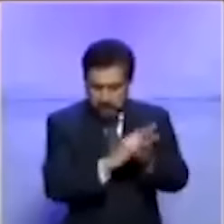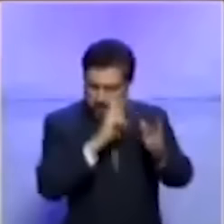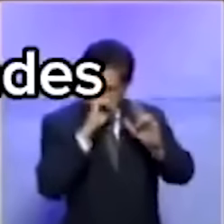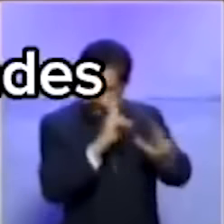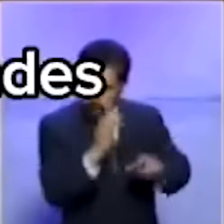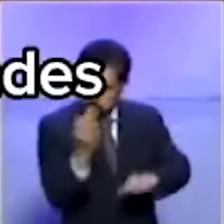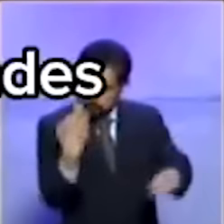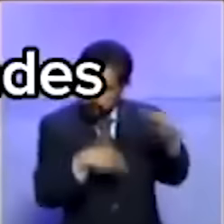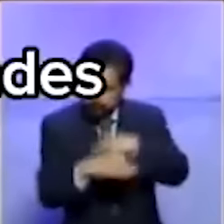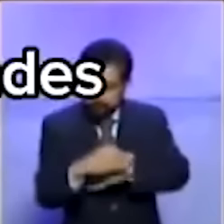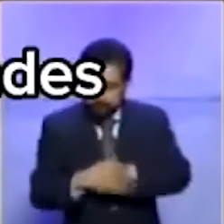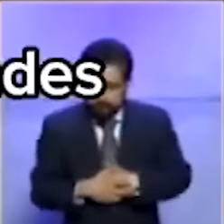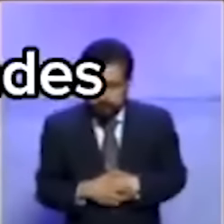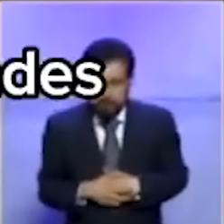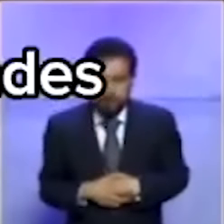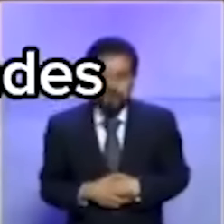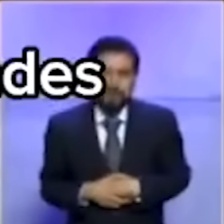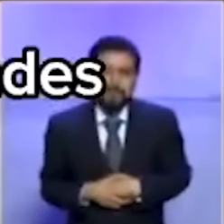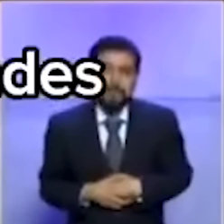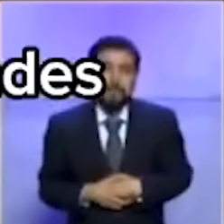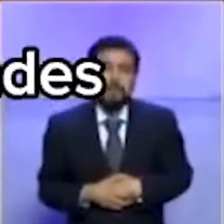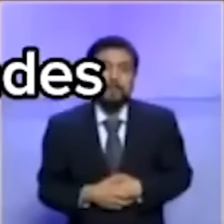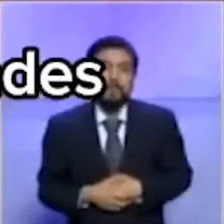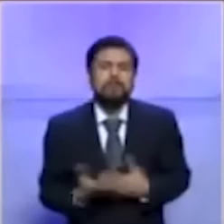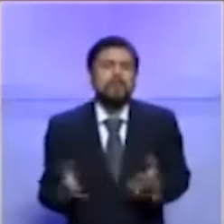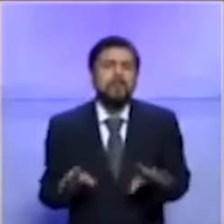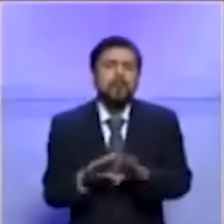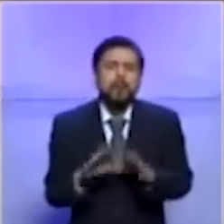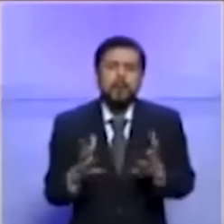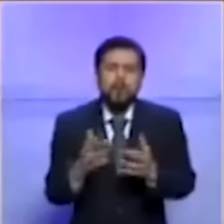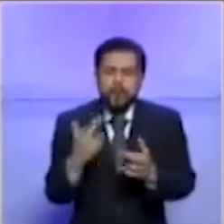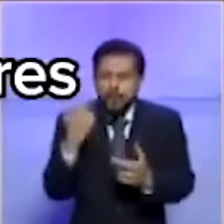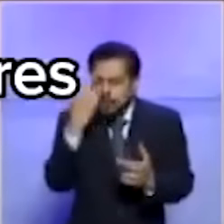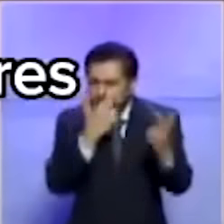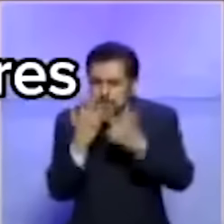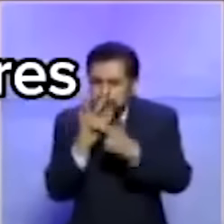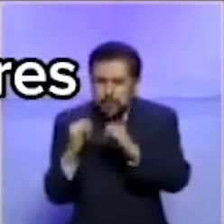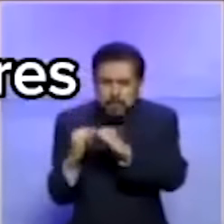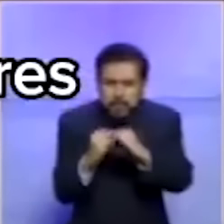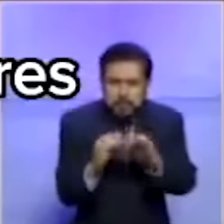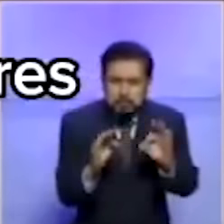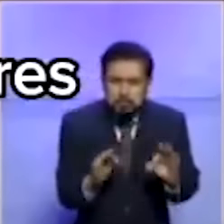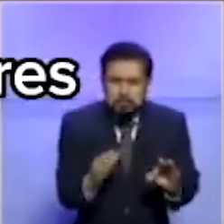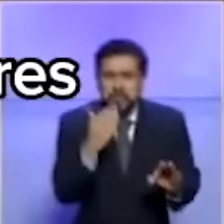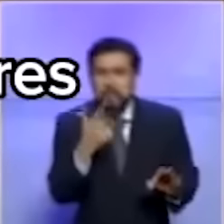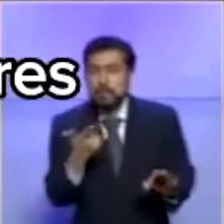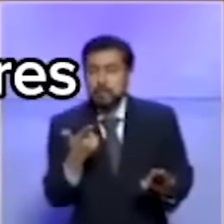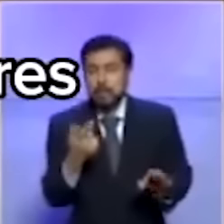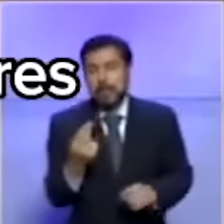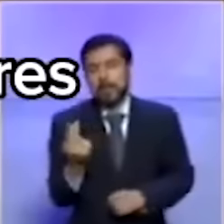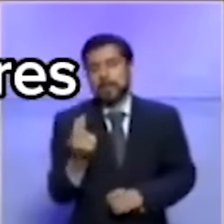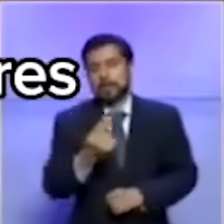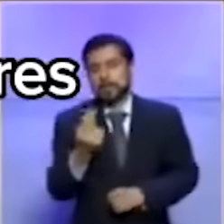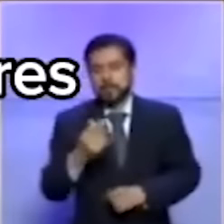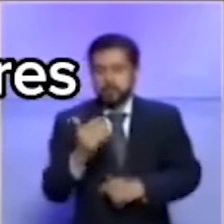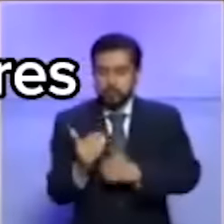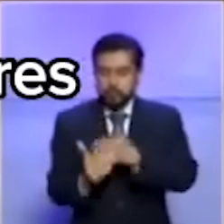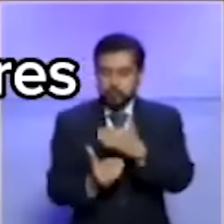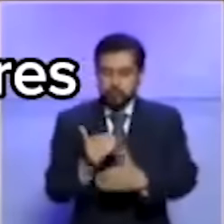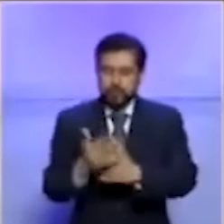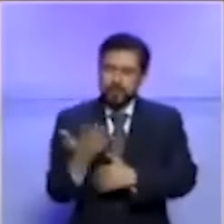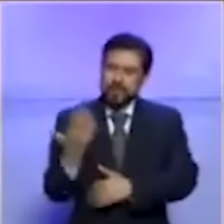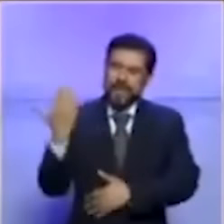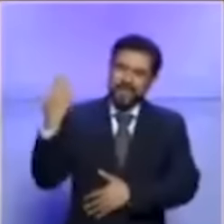leyes para evaluar el desempeño de las autoridades es importante realizar el contraste con procesos